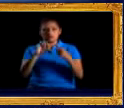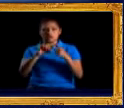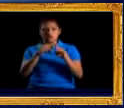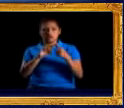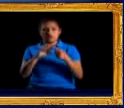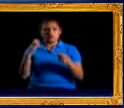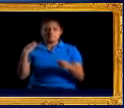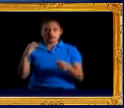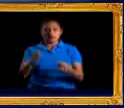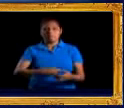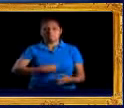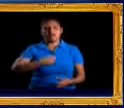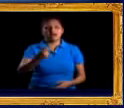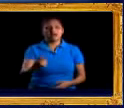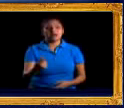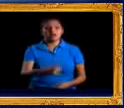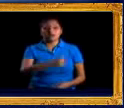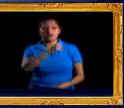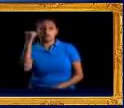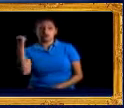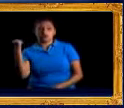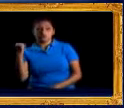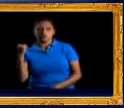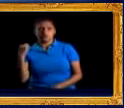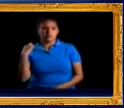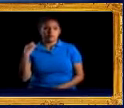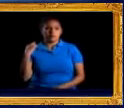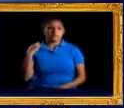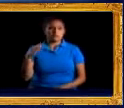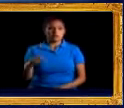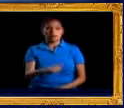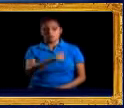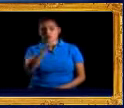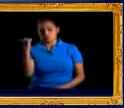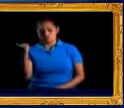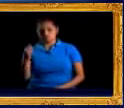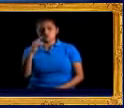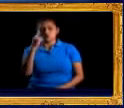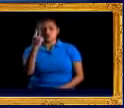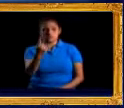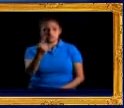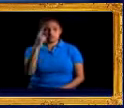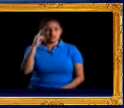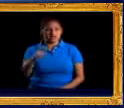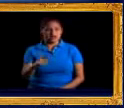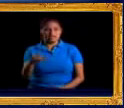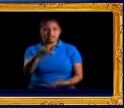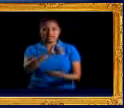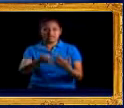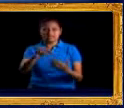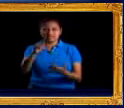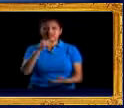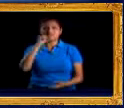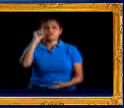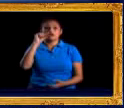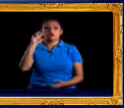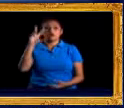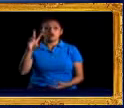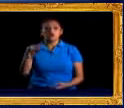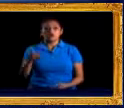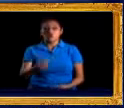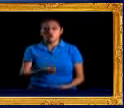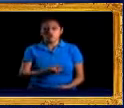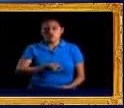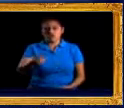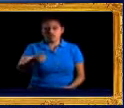cebada para un día. El aceite y el vino también da instrucción el Padre: no lo dañes, no